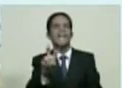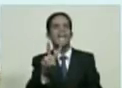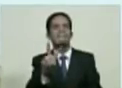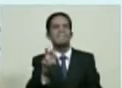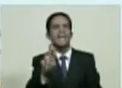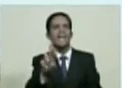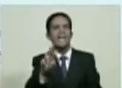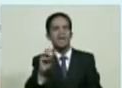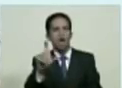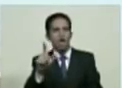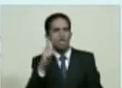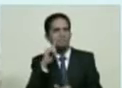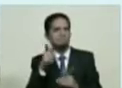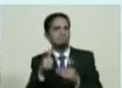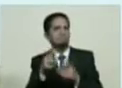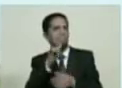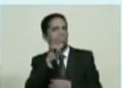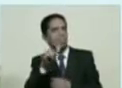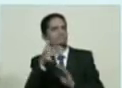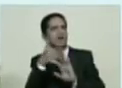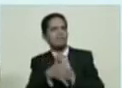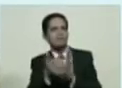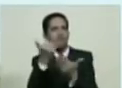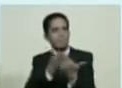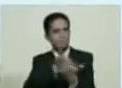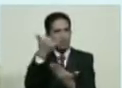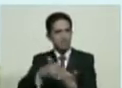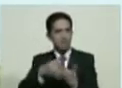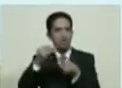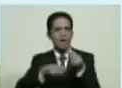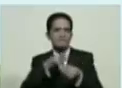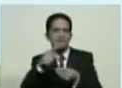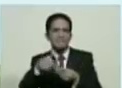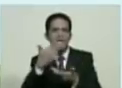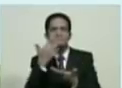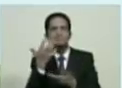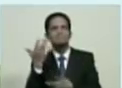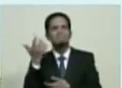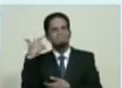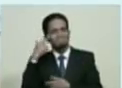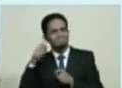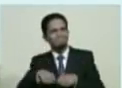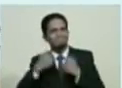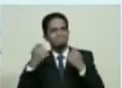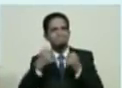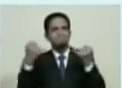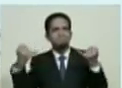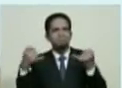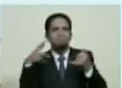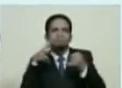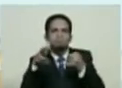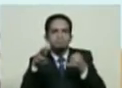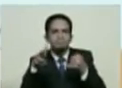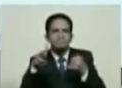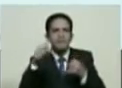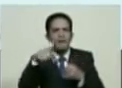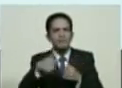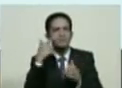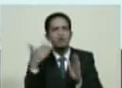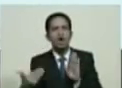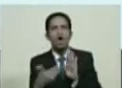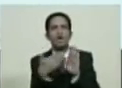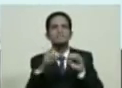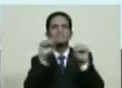detalles acerca de los procedimientos que se vienen realizando ante el atentado y el sabotaje que se ha perpetrado en contra